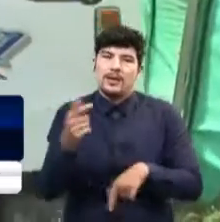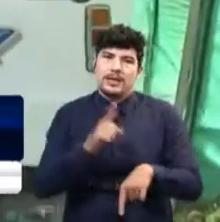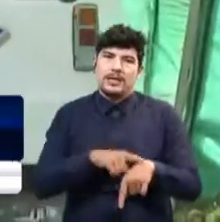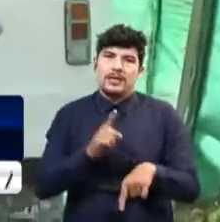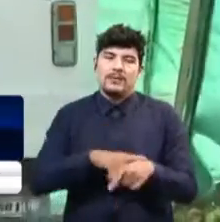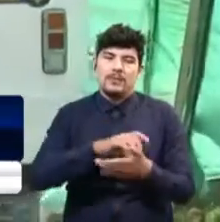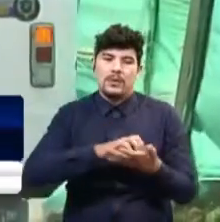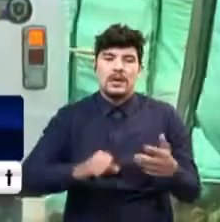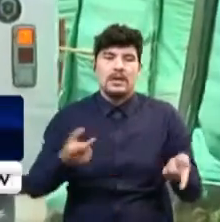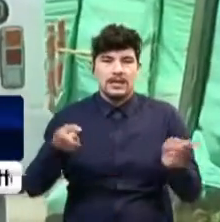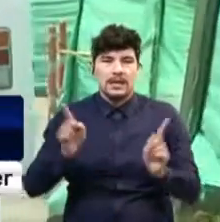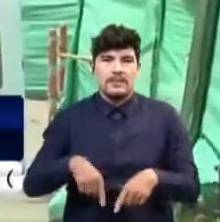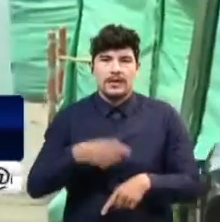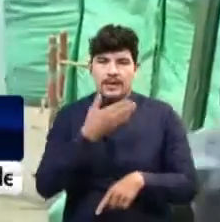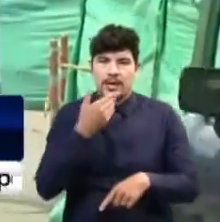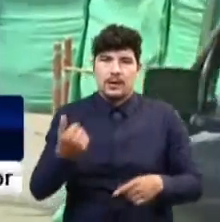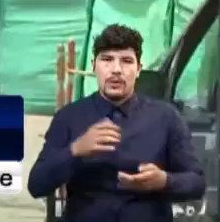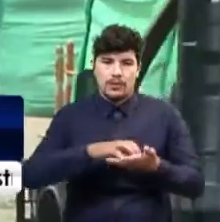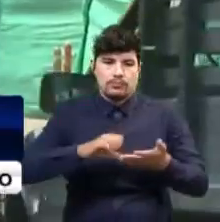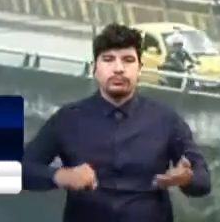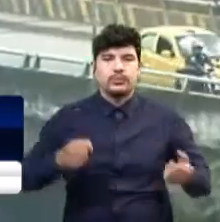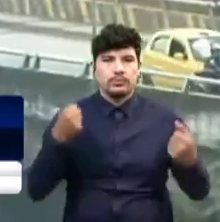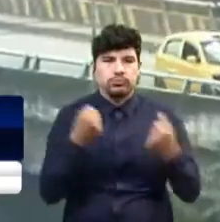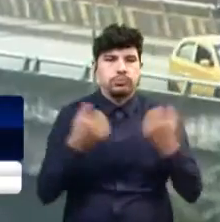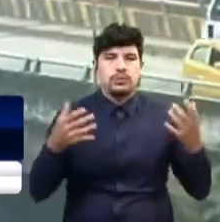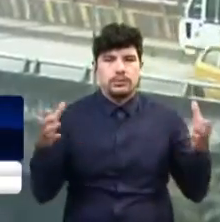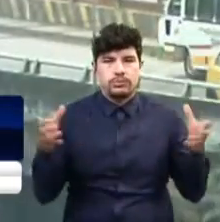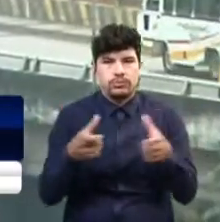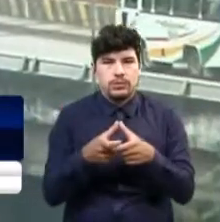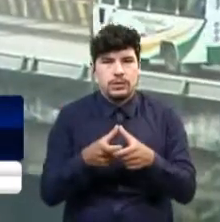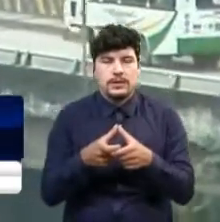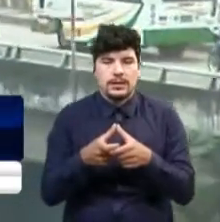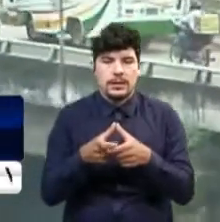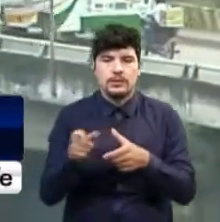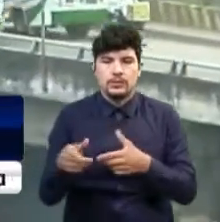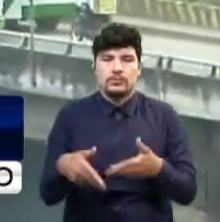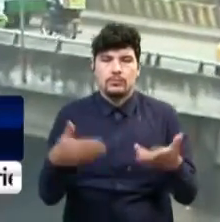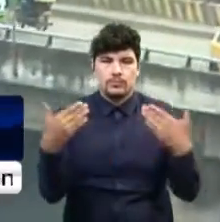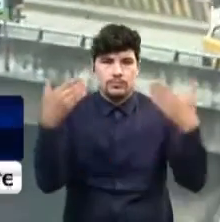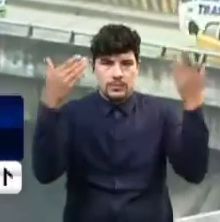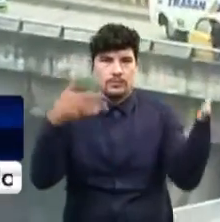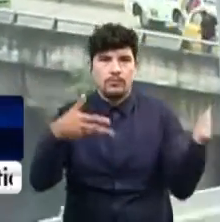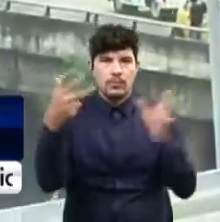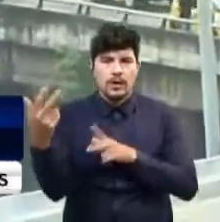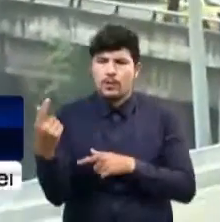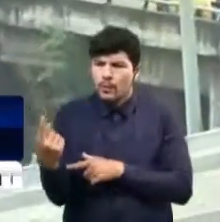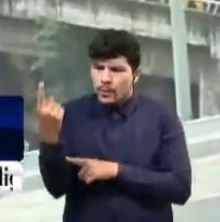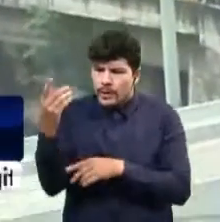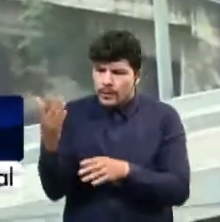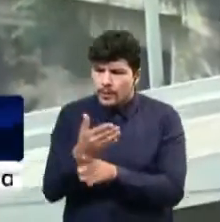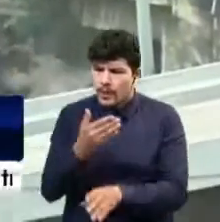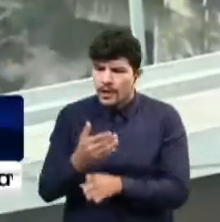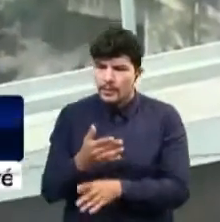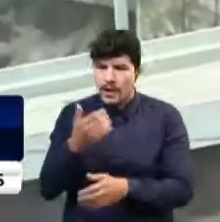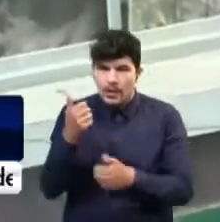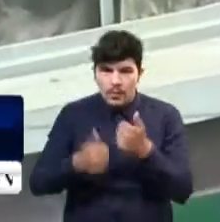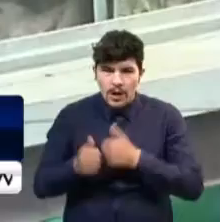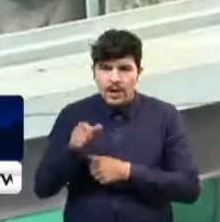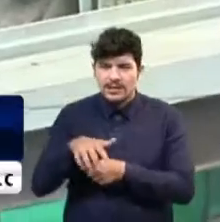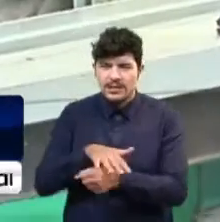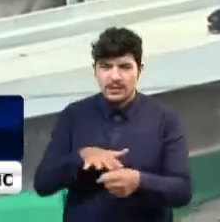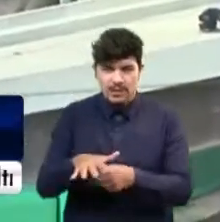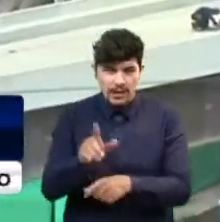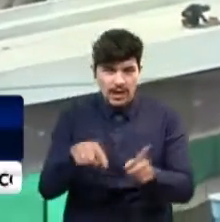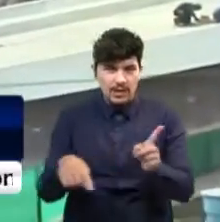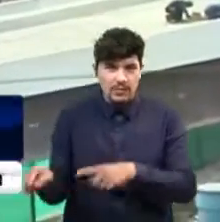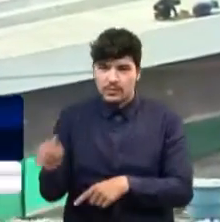se podría reducir la tasa de accidentalidad. Y es que hasta el momento la única inconsistencia que se está presentando es la situación de unas